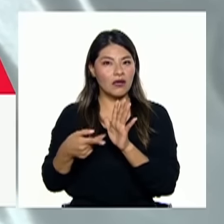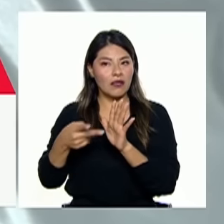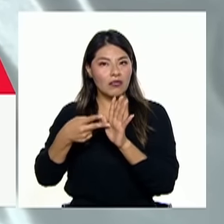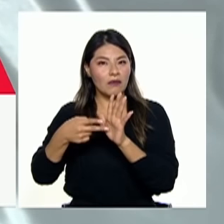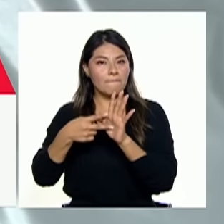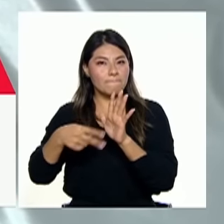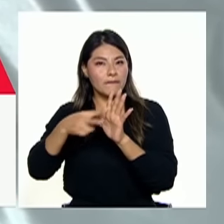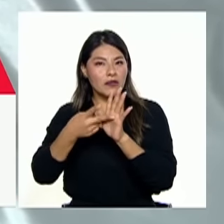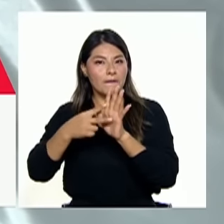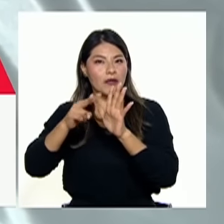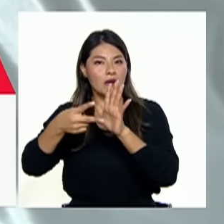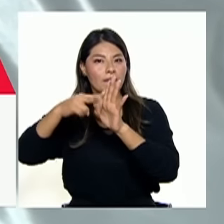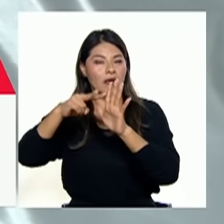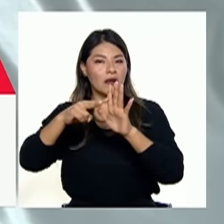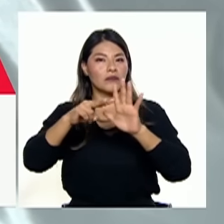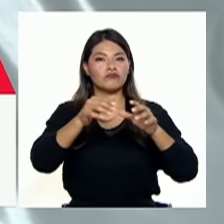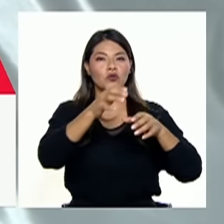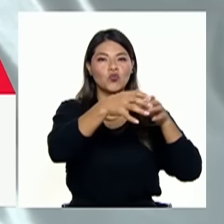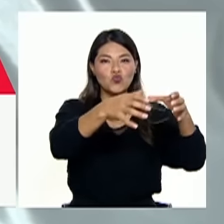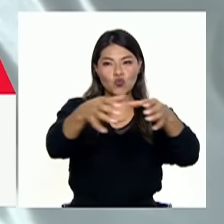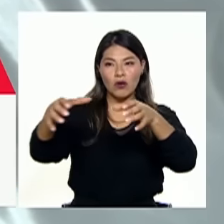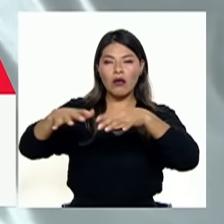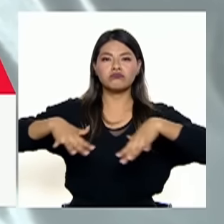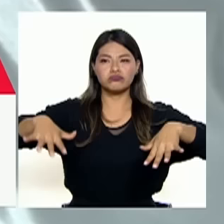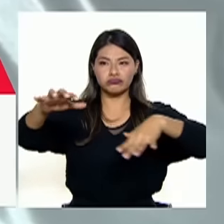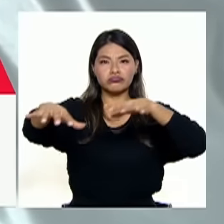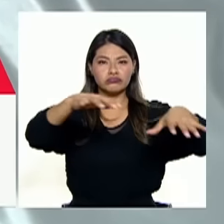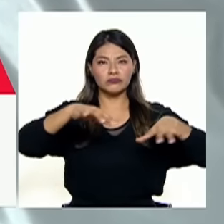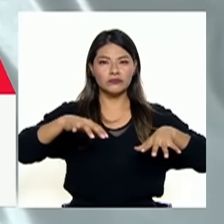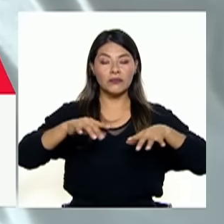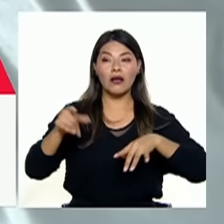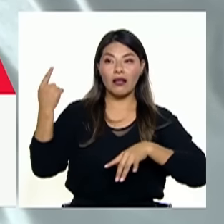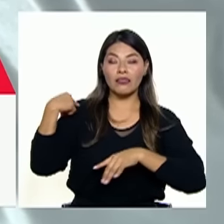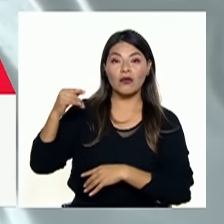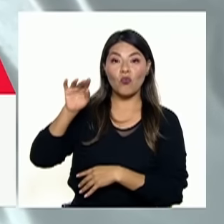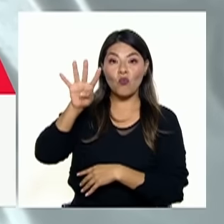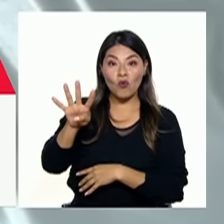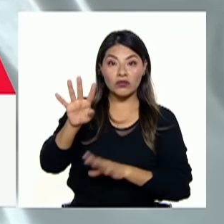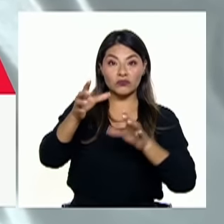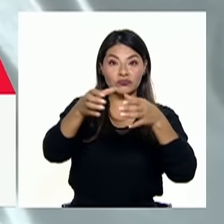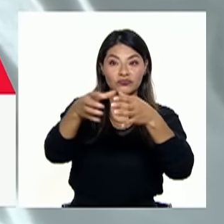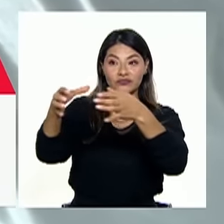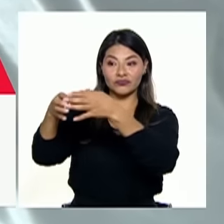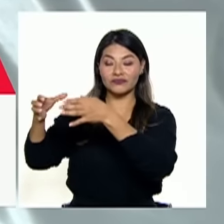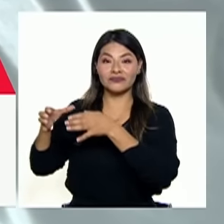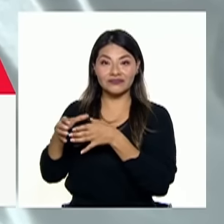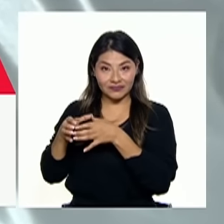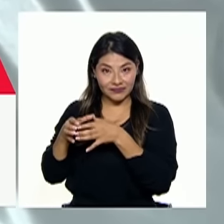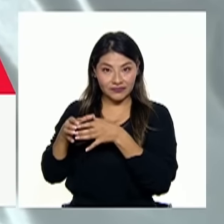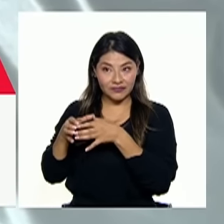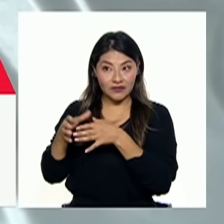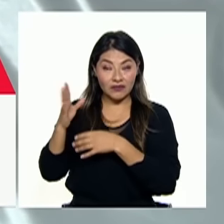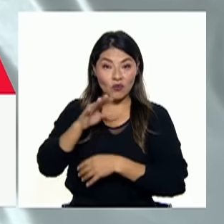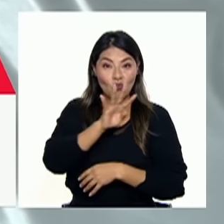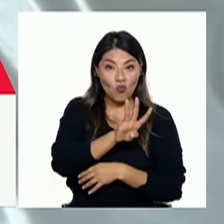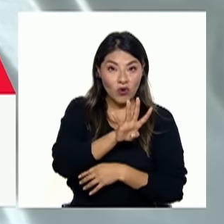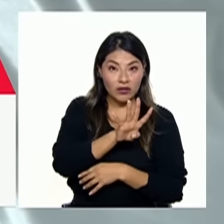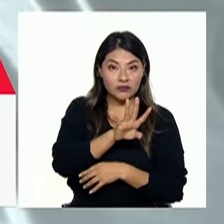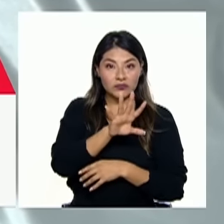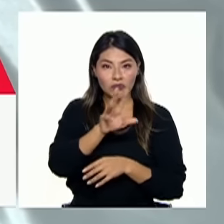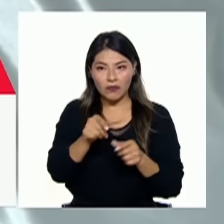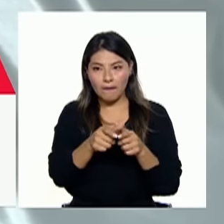sedes regionales. Pasamos de 4 sedes regionales a 9